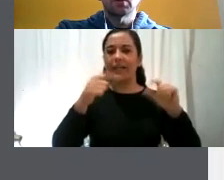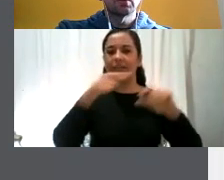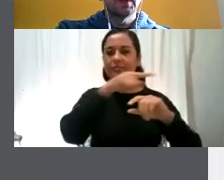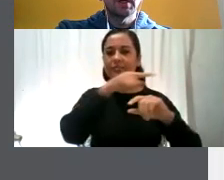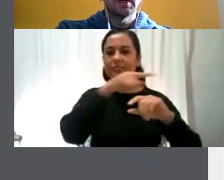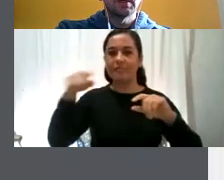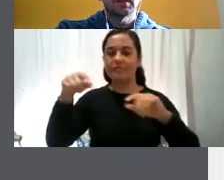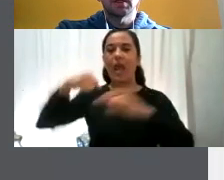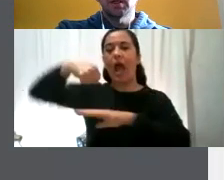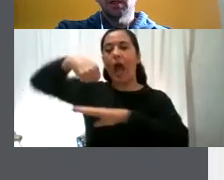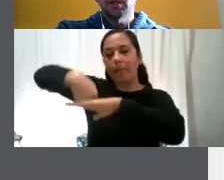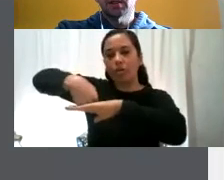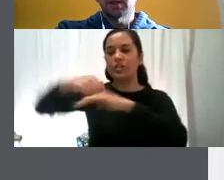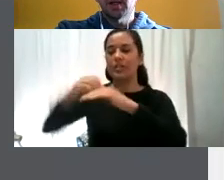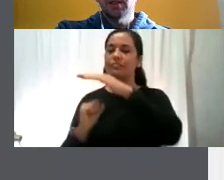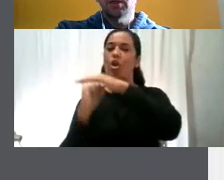una estructura